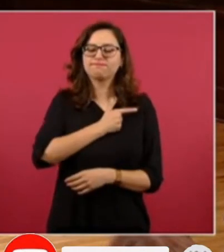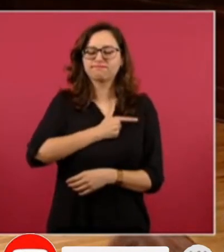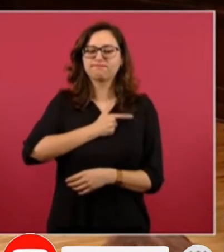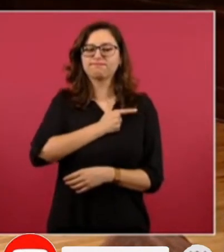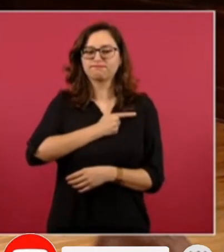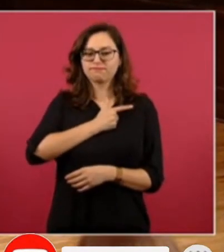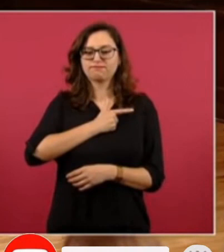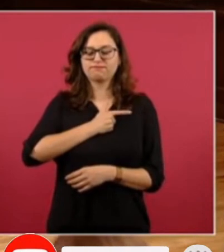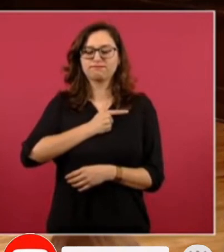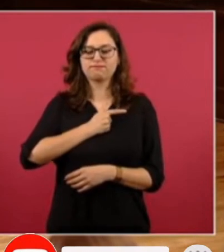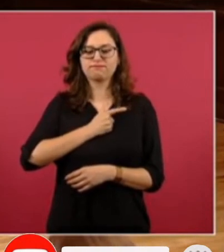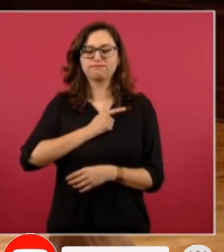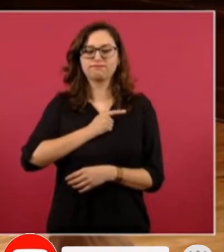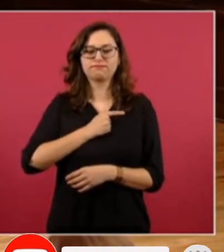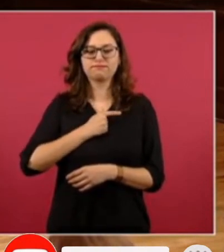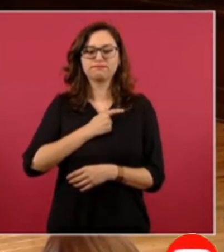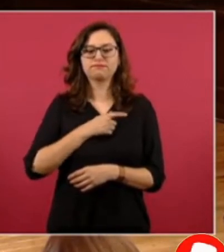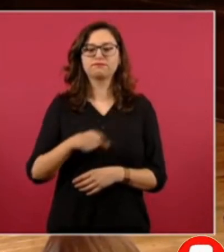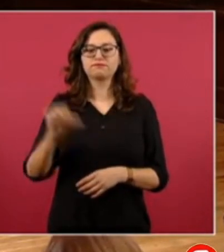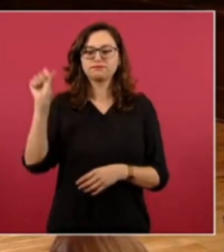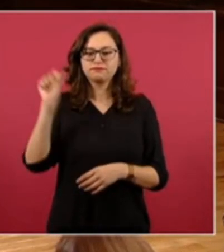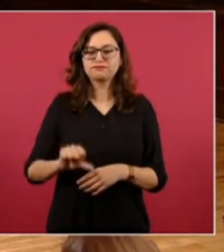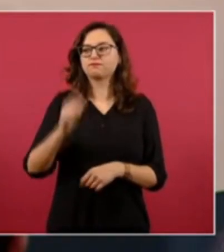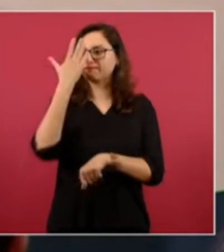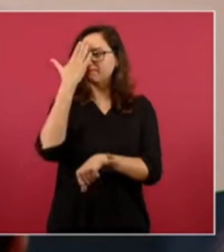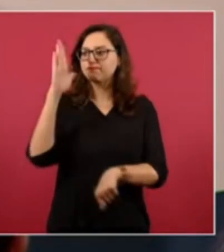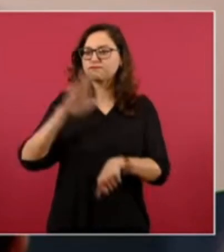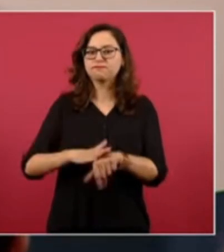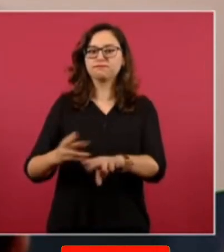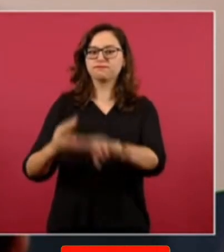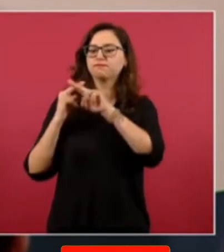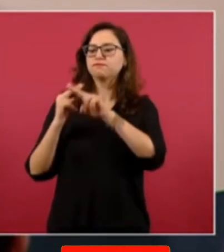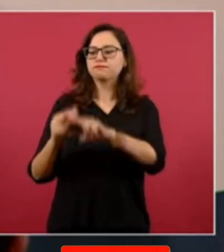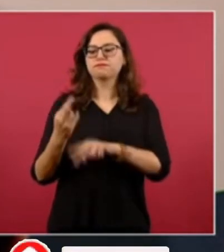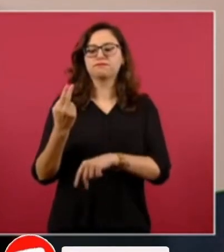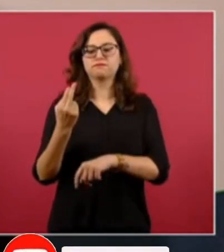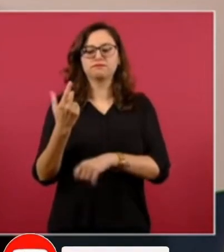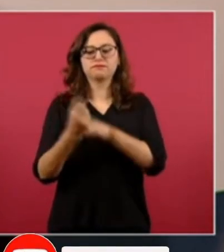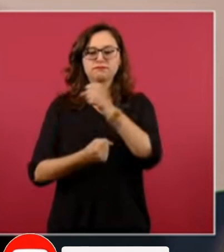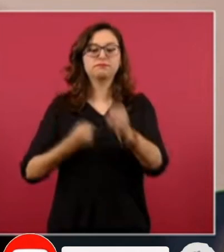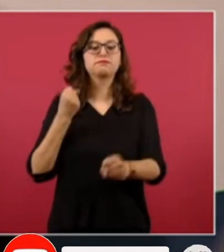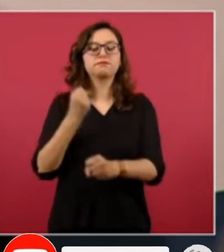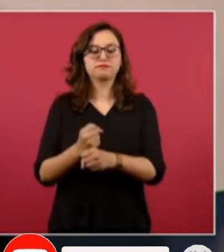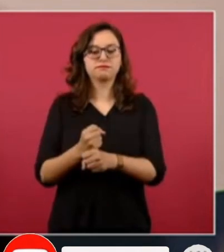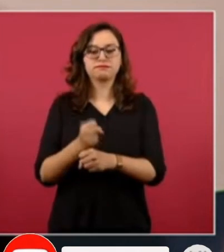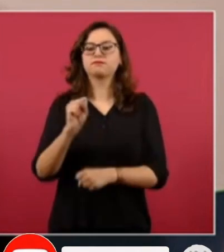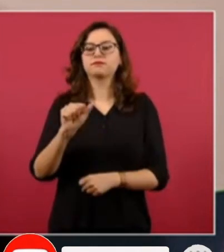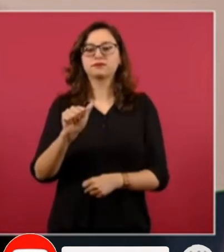acto de conmemoración de 25 años del